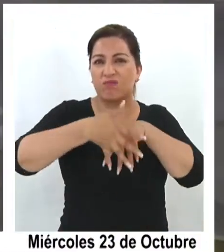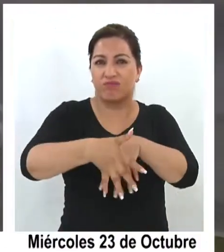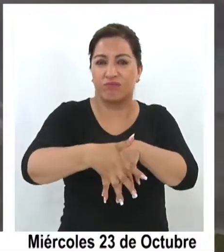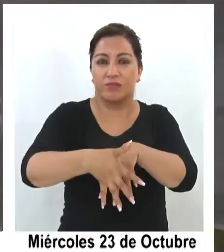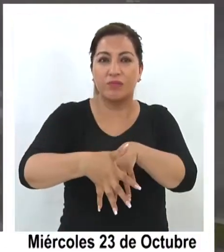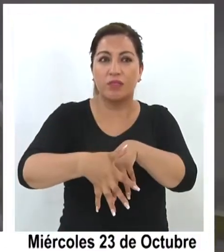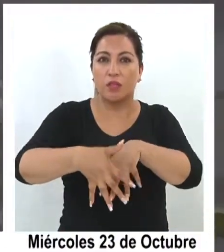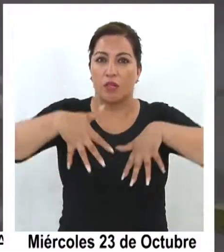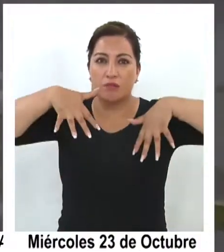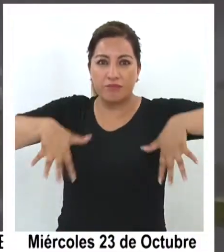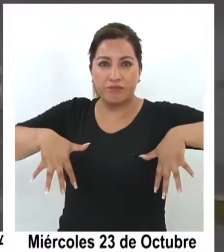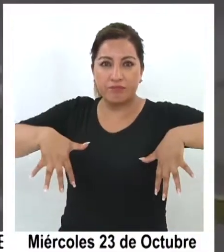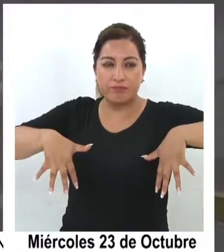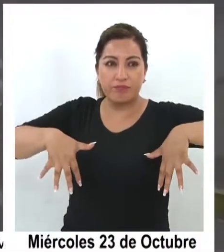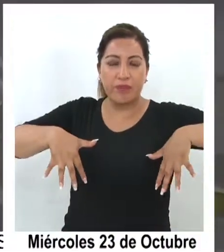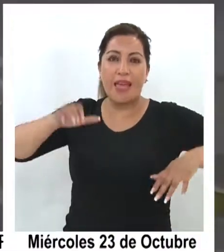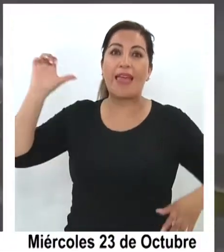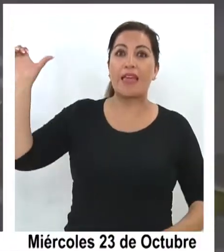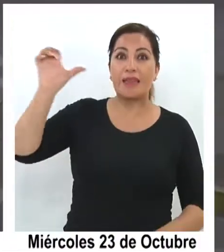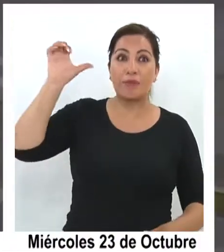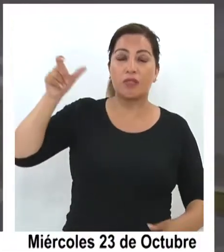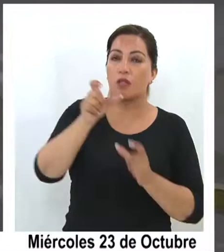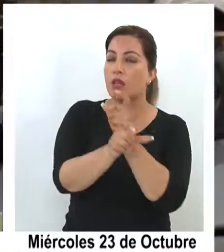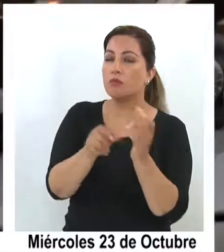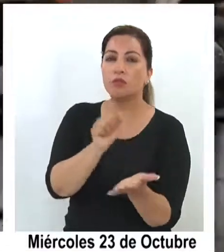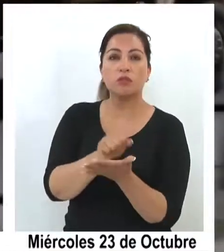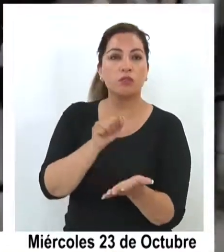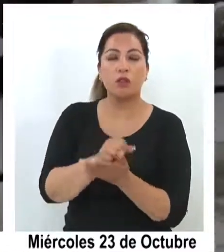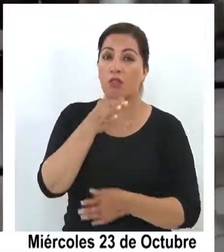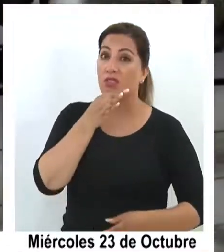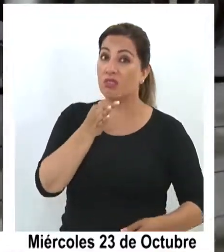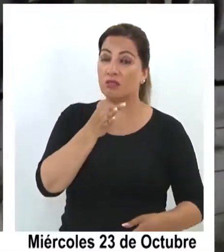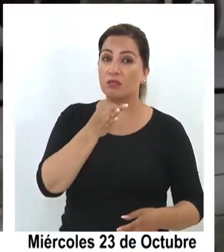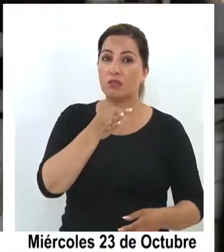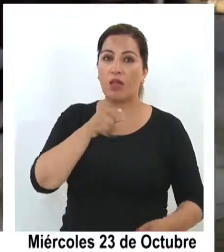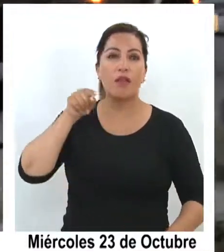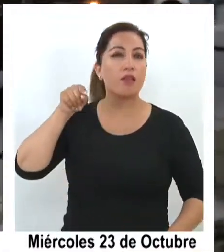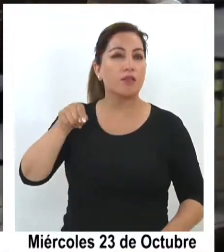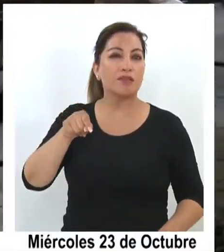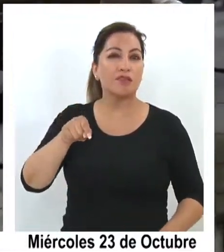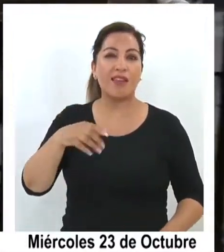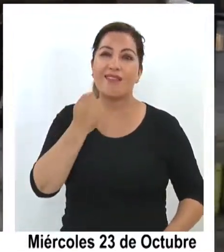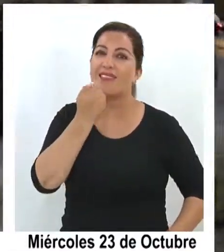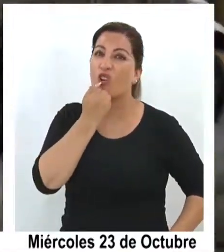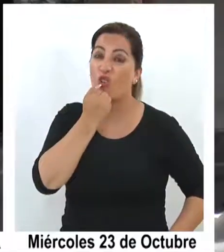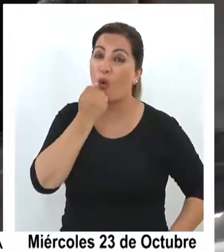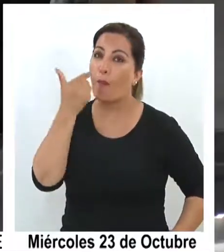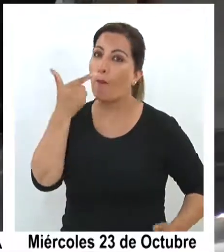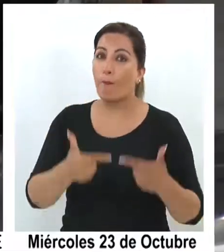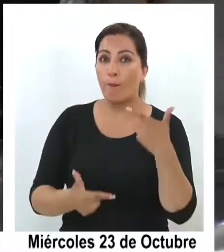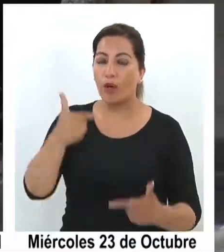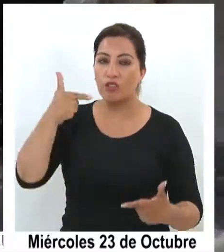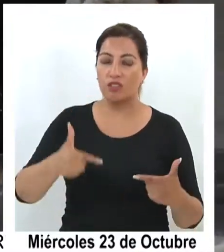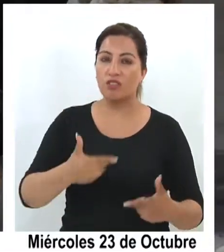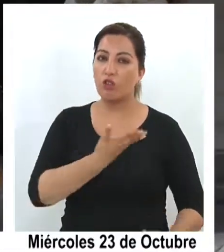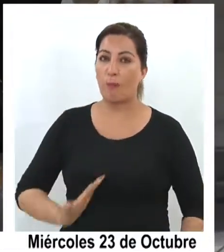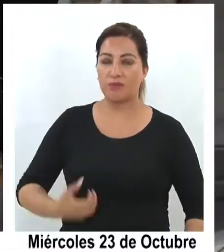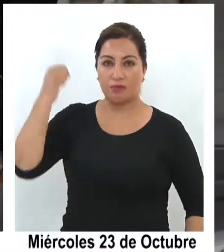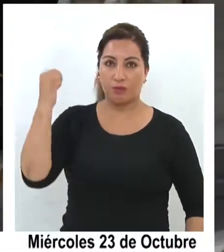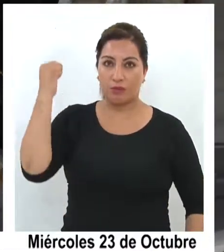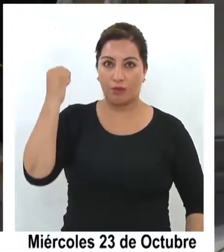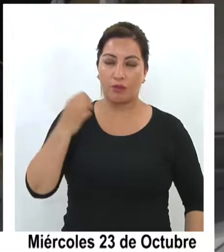calle y la instauración del estado de emergencia, los manifestantes estimaron que ha sido el principal error político del